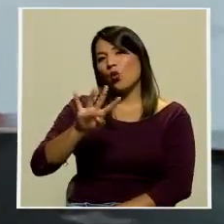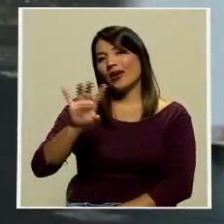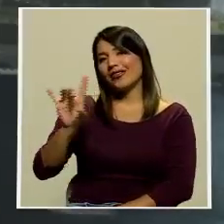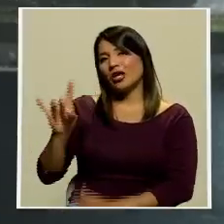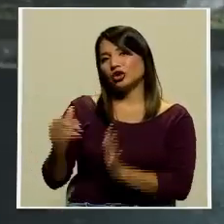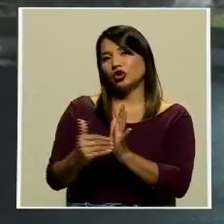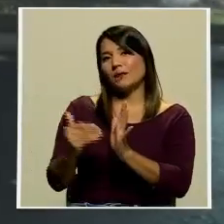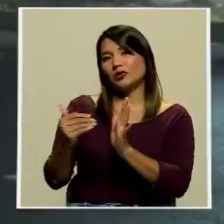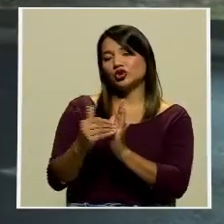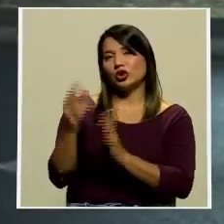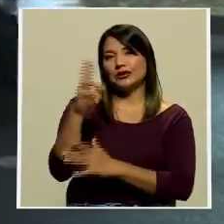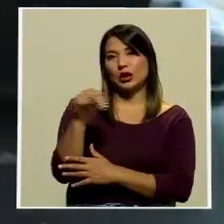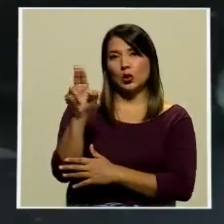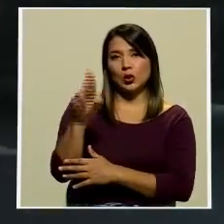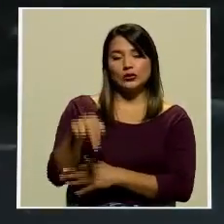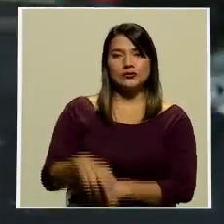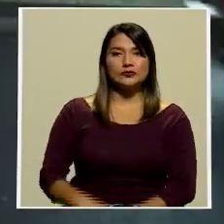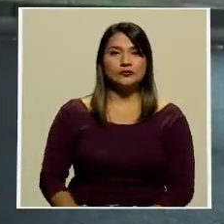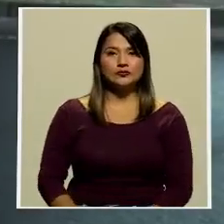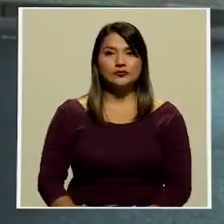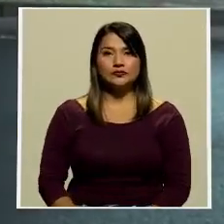1.348 millones de colones.